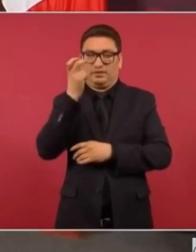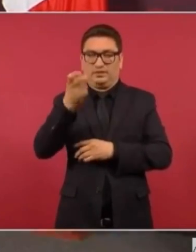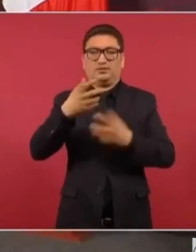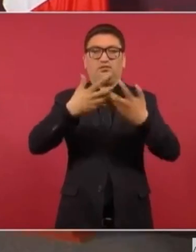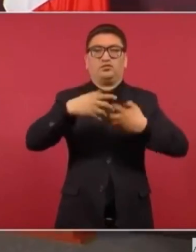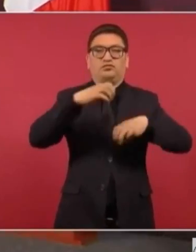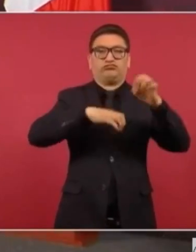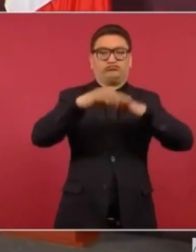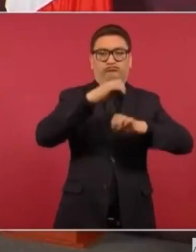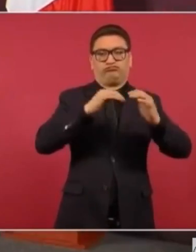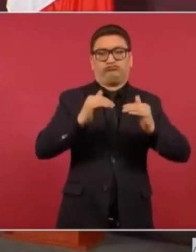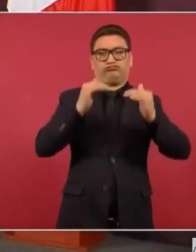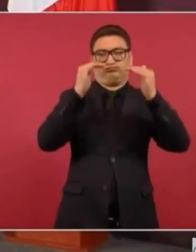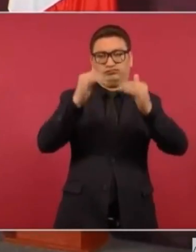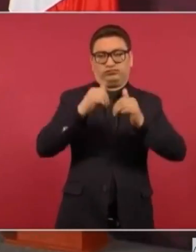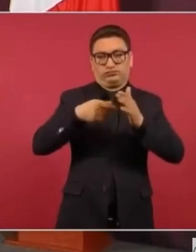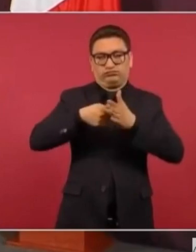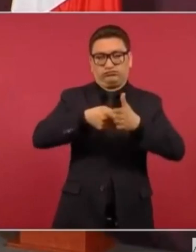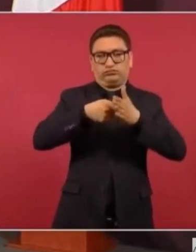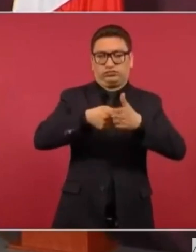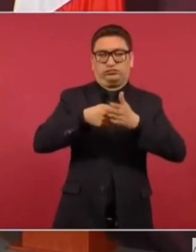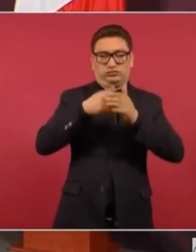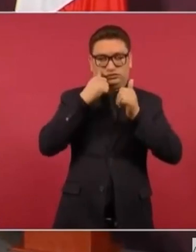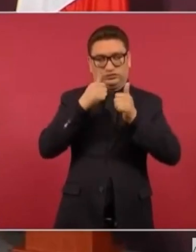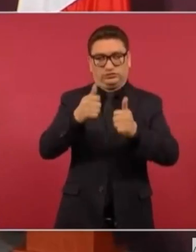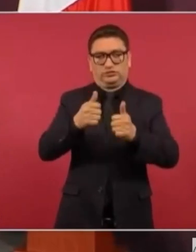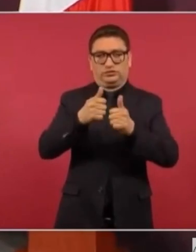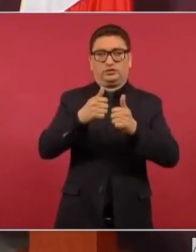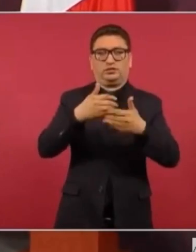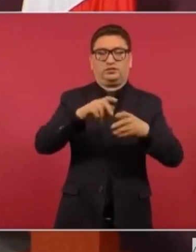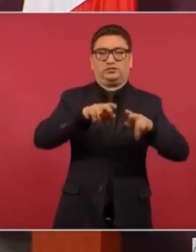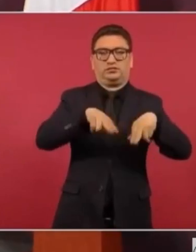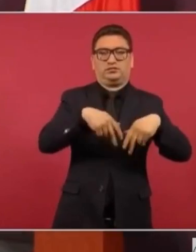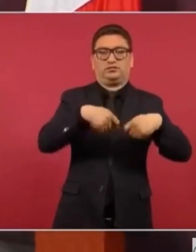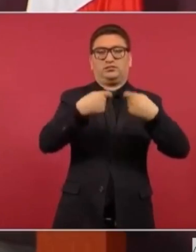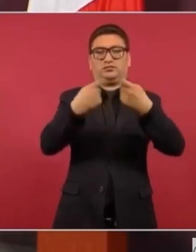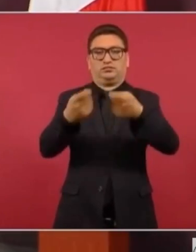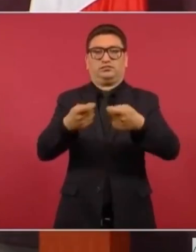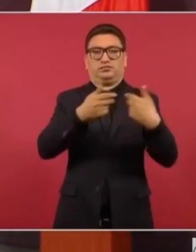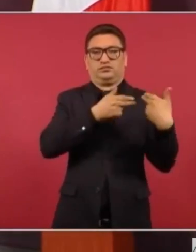empresarial. Ahora, le hereda eso al hijo,